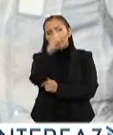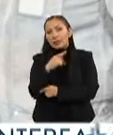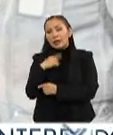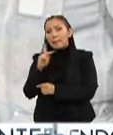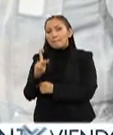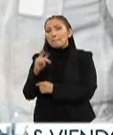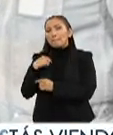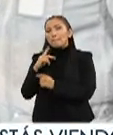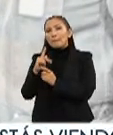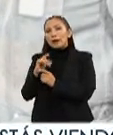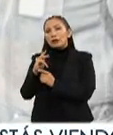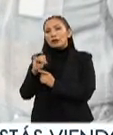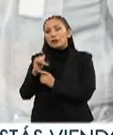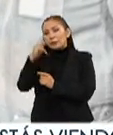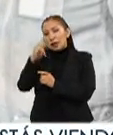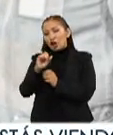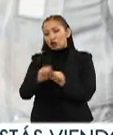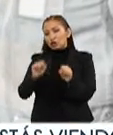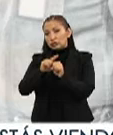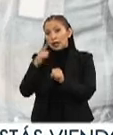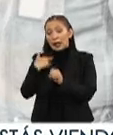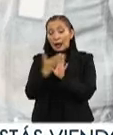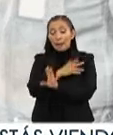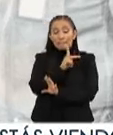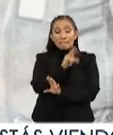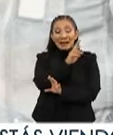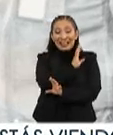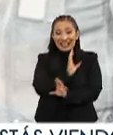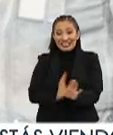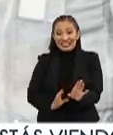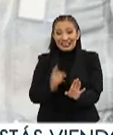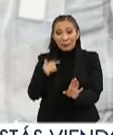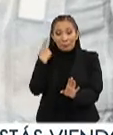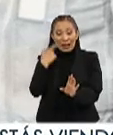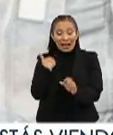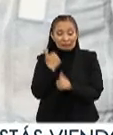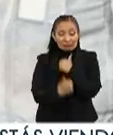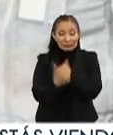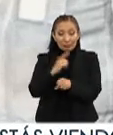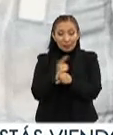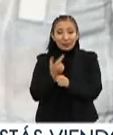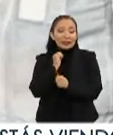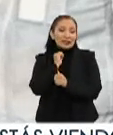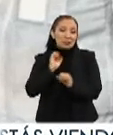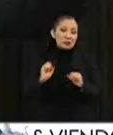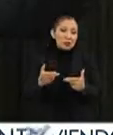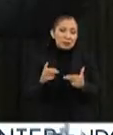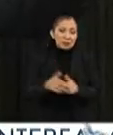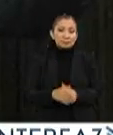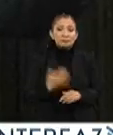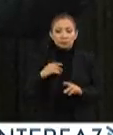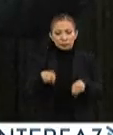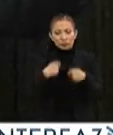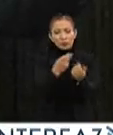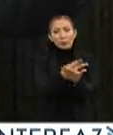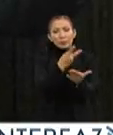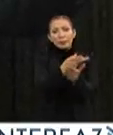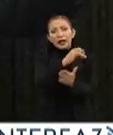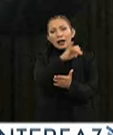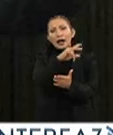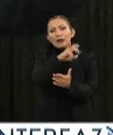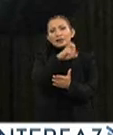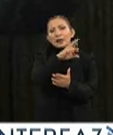Partido Mexicano Socialista, del cual fue precandidato a la presidencia y candidato a senador por Chiapas. Recibió el Premio